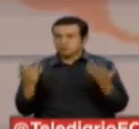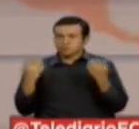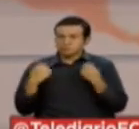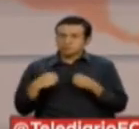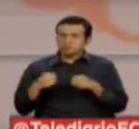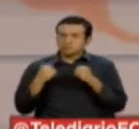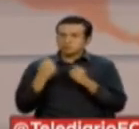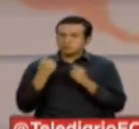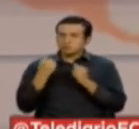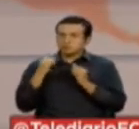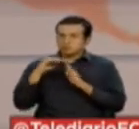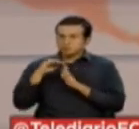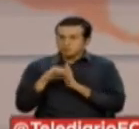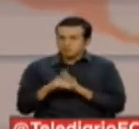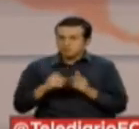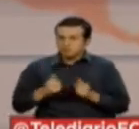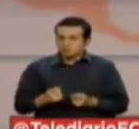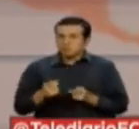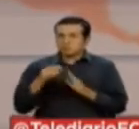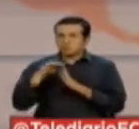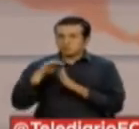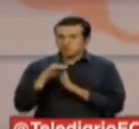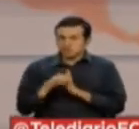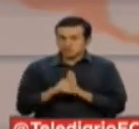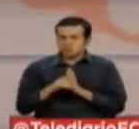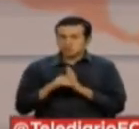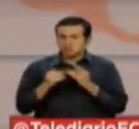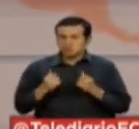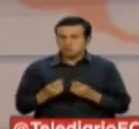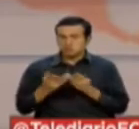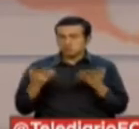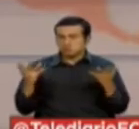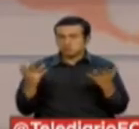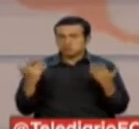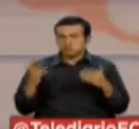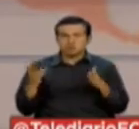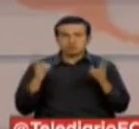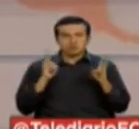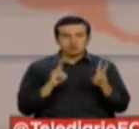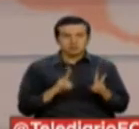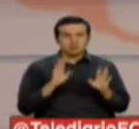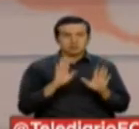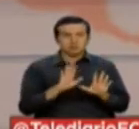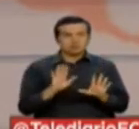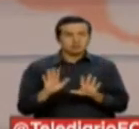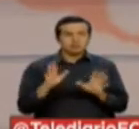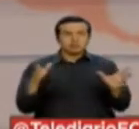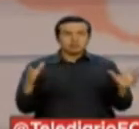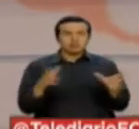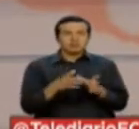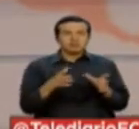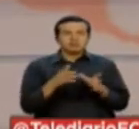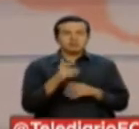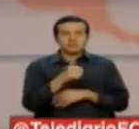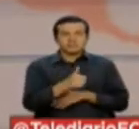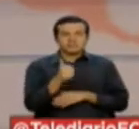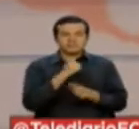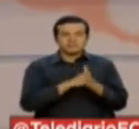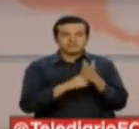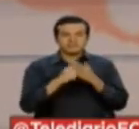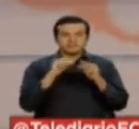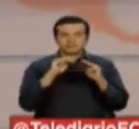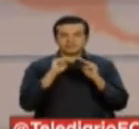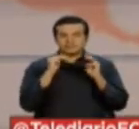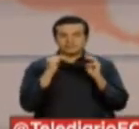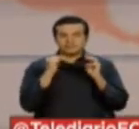esfuerzo para reducir gastos internos para aportar al financiamiento de la misión, y de otra parte también del propio Ministerio de Finanzas